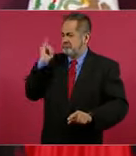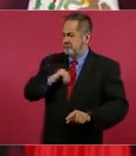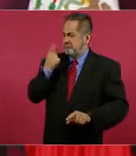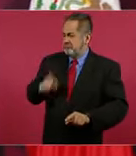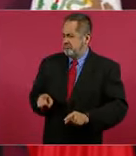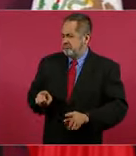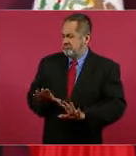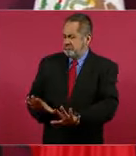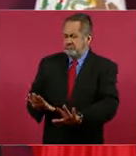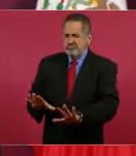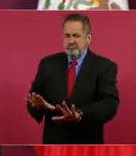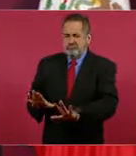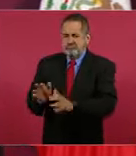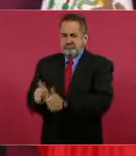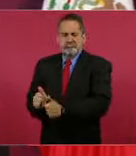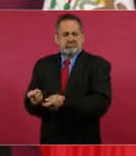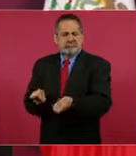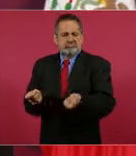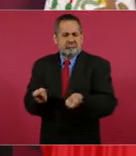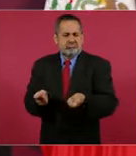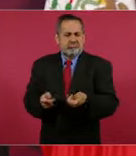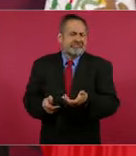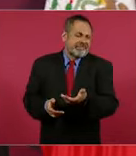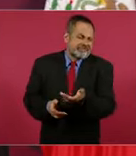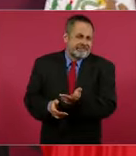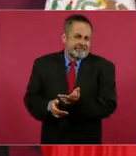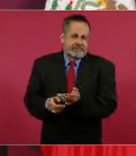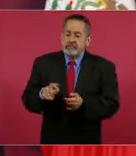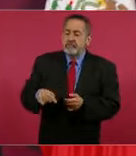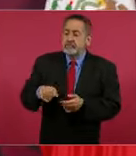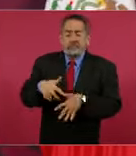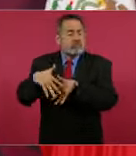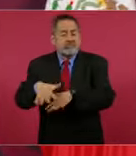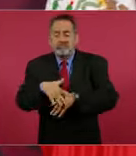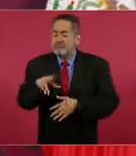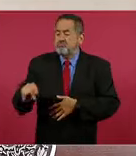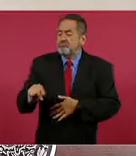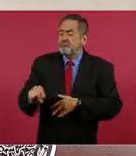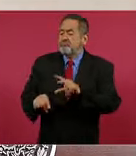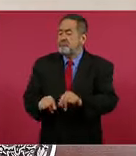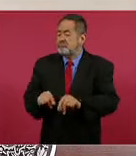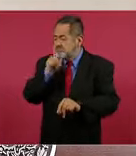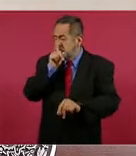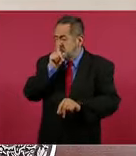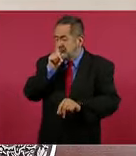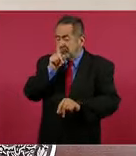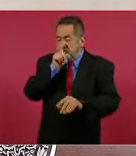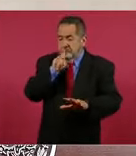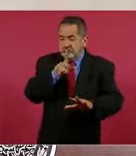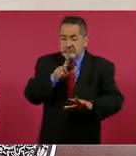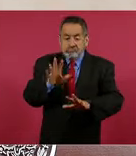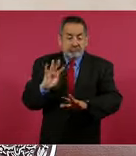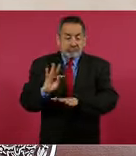y que nadie salga y que nadie proteste. Lo que si se